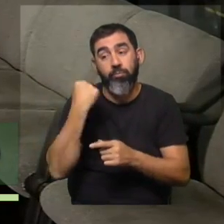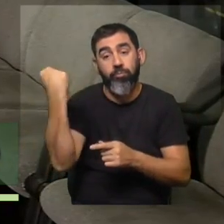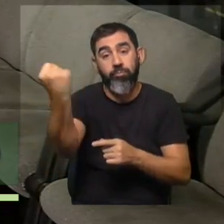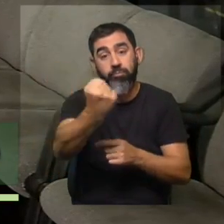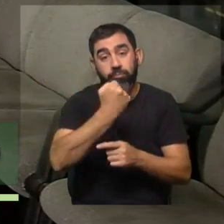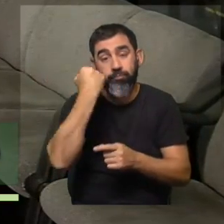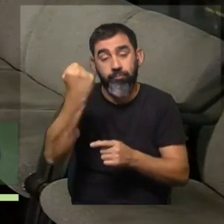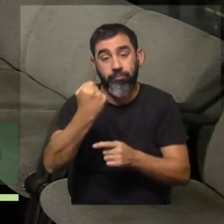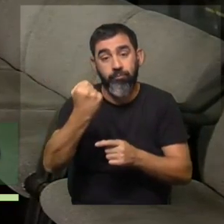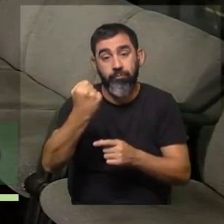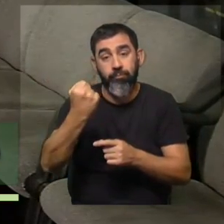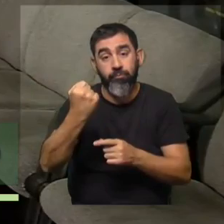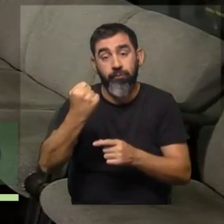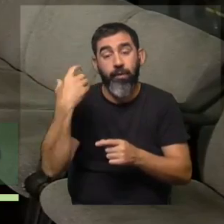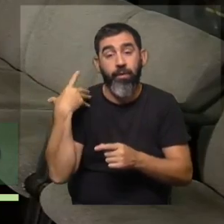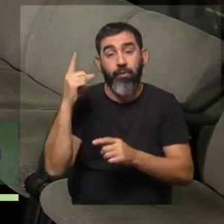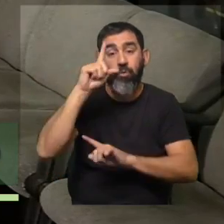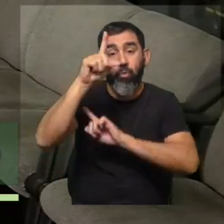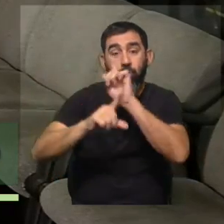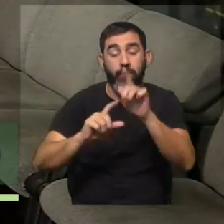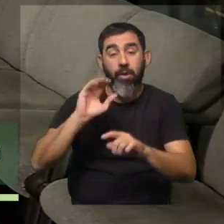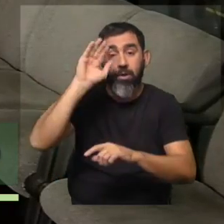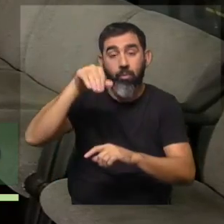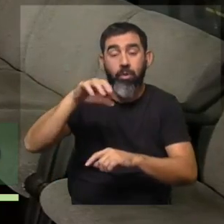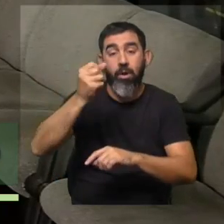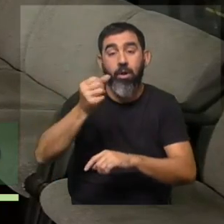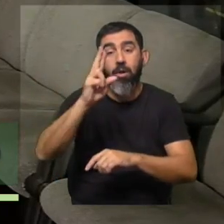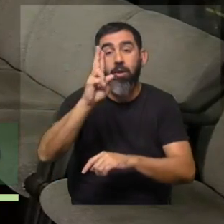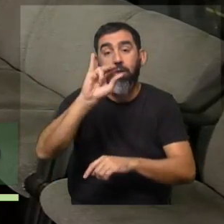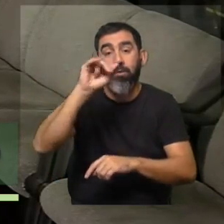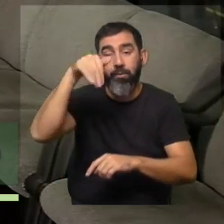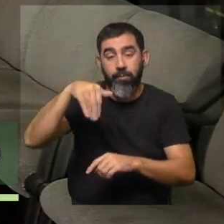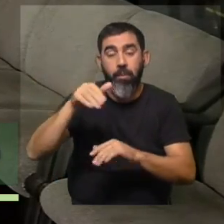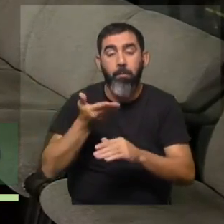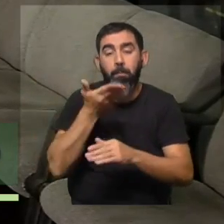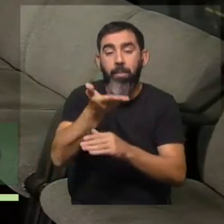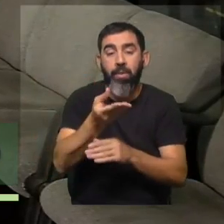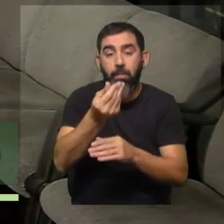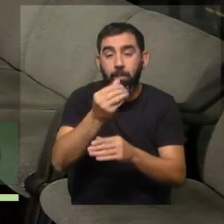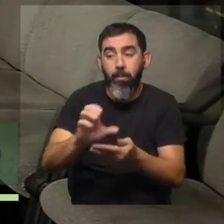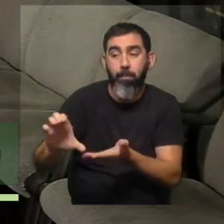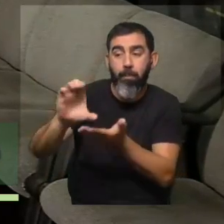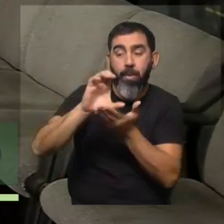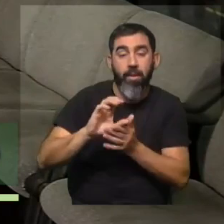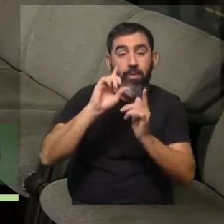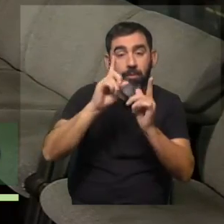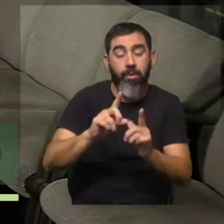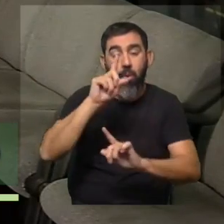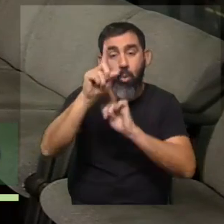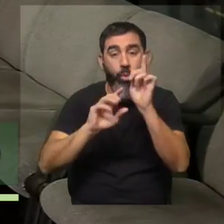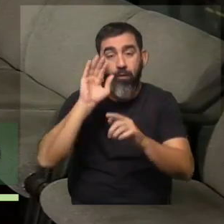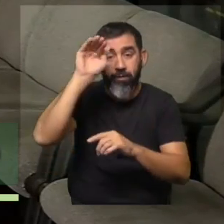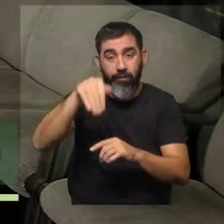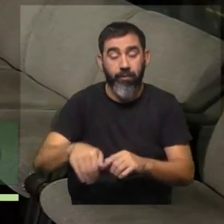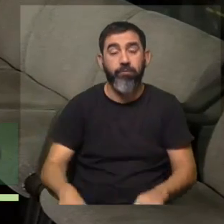relevante que es con el rector de la Universidad de la República Con Rodrigo guarín que también ha solicitado partidas de dinero extra para justamente